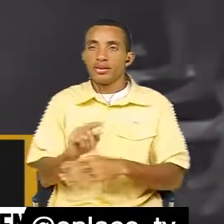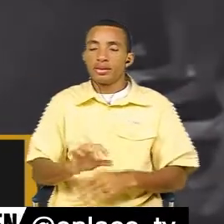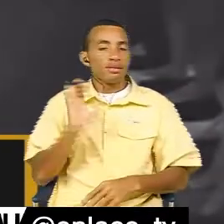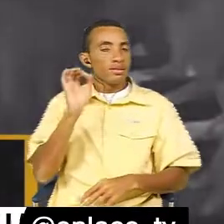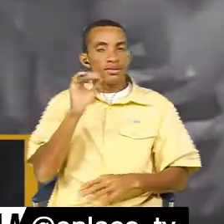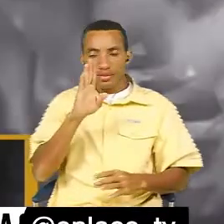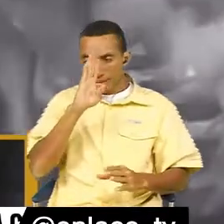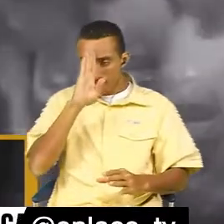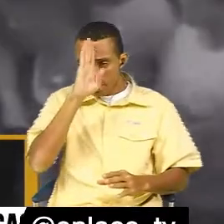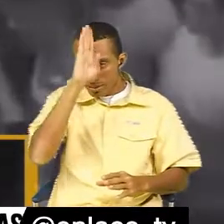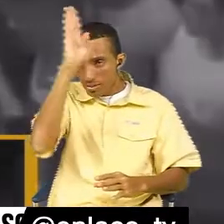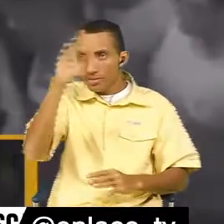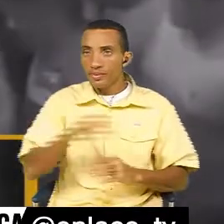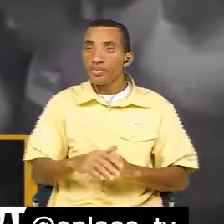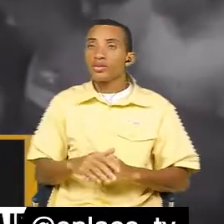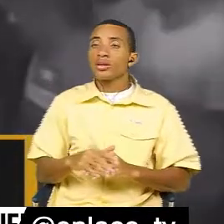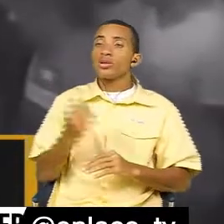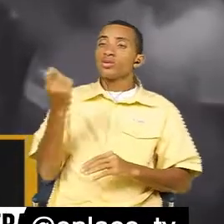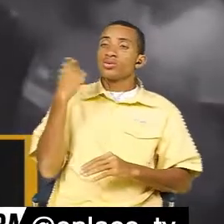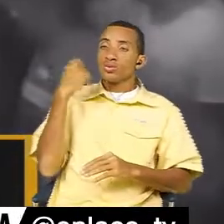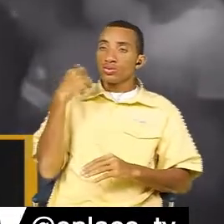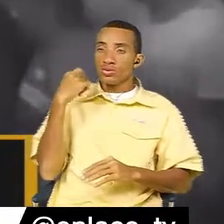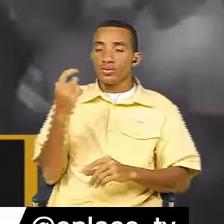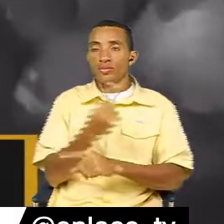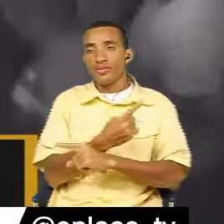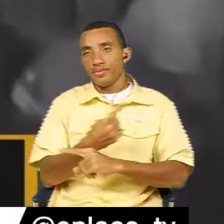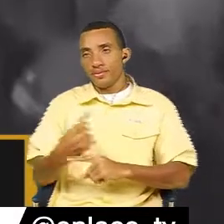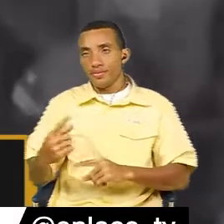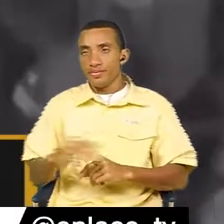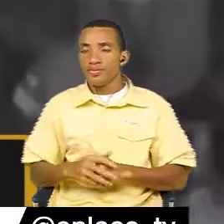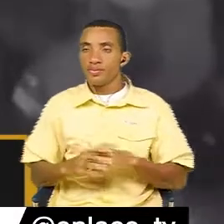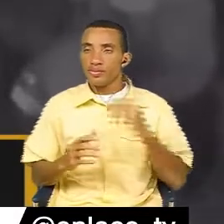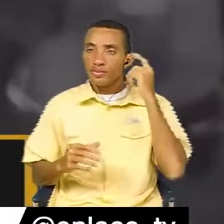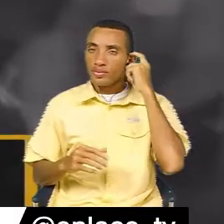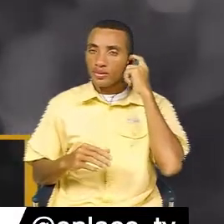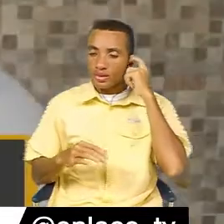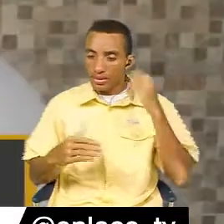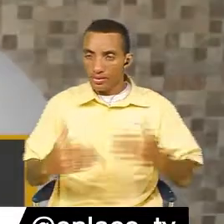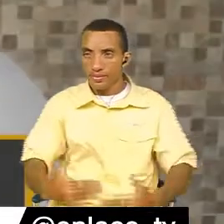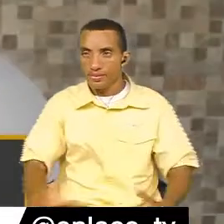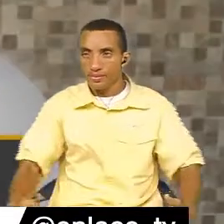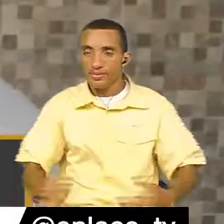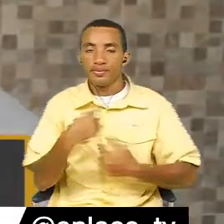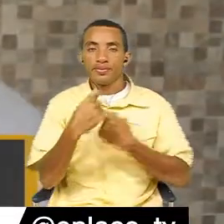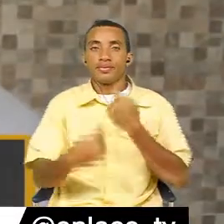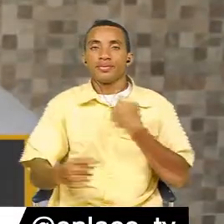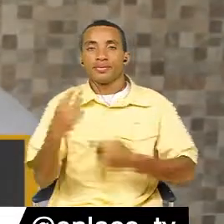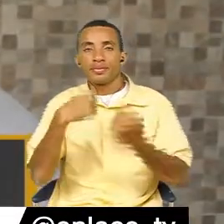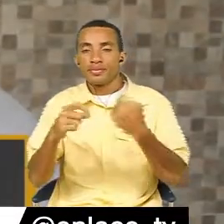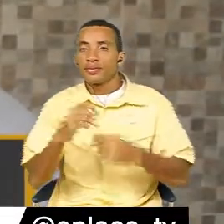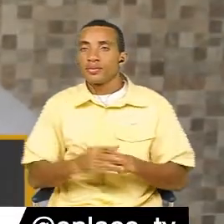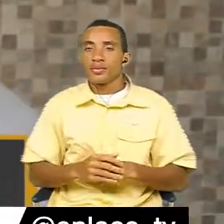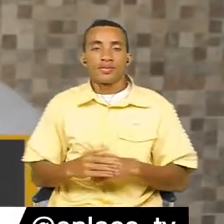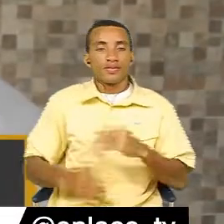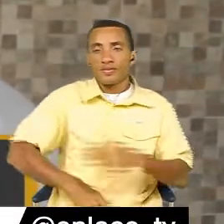es víctima, el último de ellos ocurrido la semana pasada. Por una pantaloneta, por una venta, sacan cuchillos,